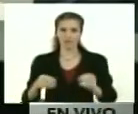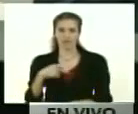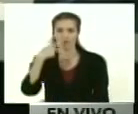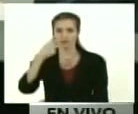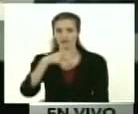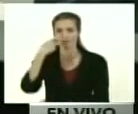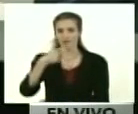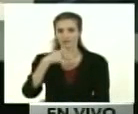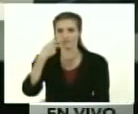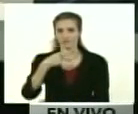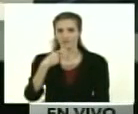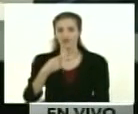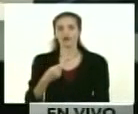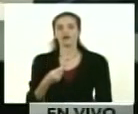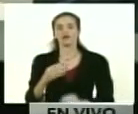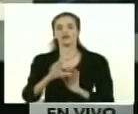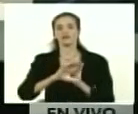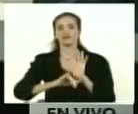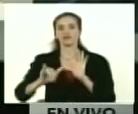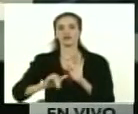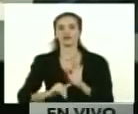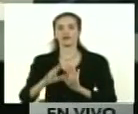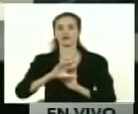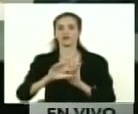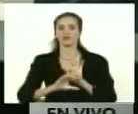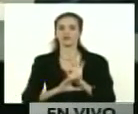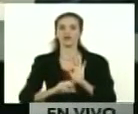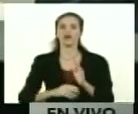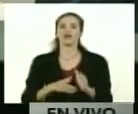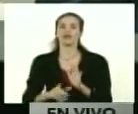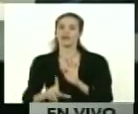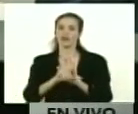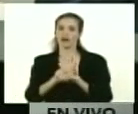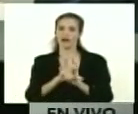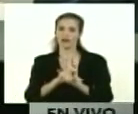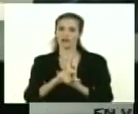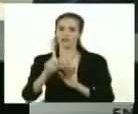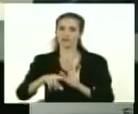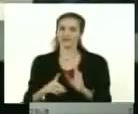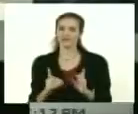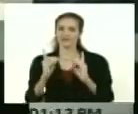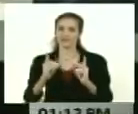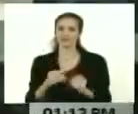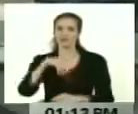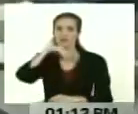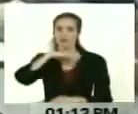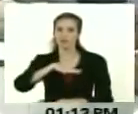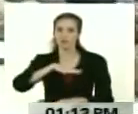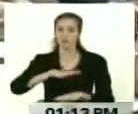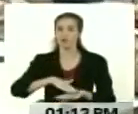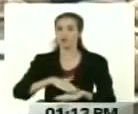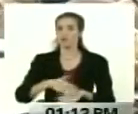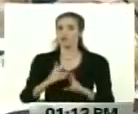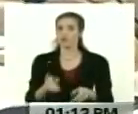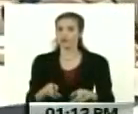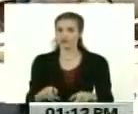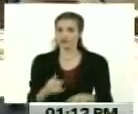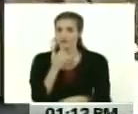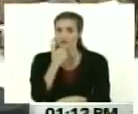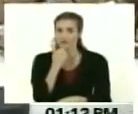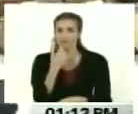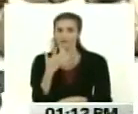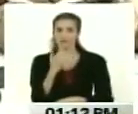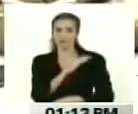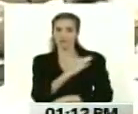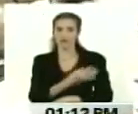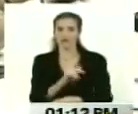política, constituyente, constitucional, legal. Una decisión histórica, porque fíjate, si alguien tenía